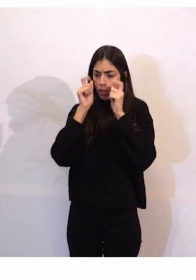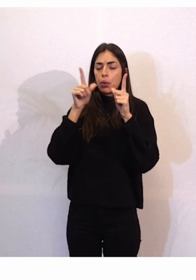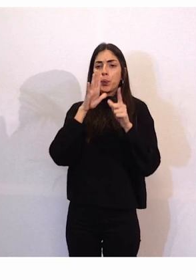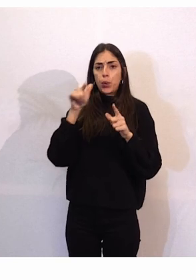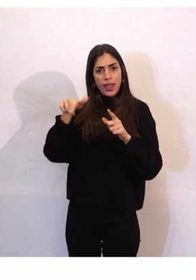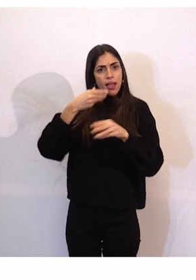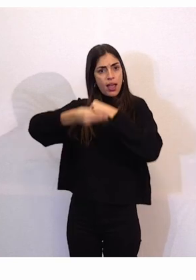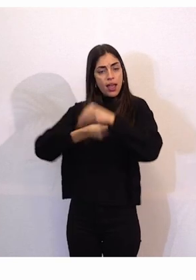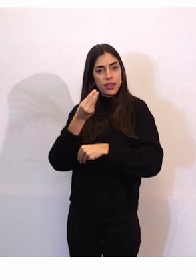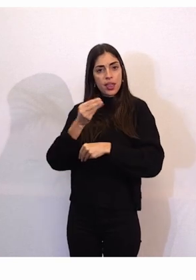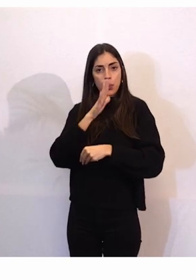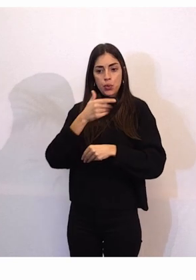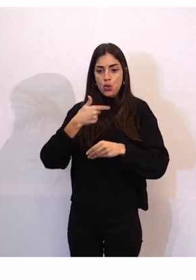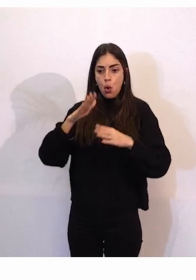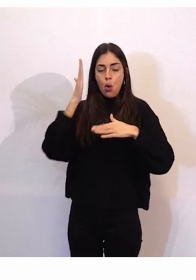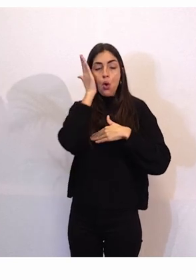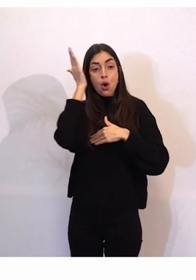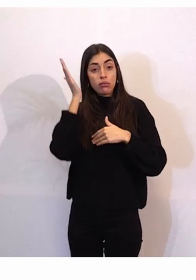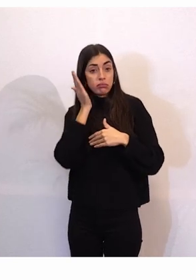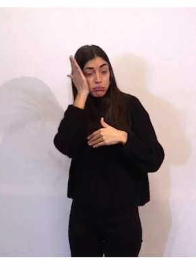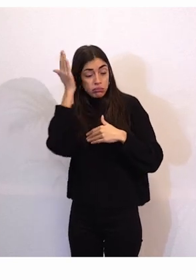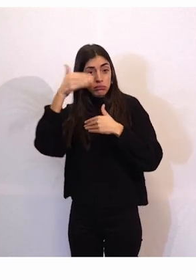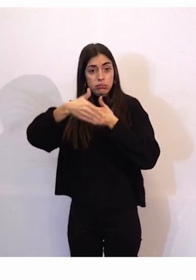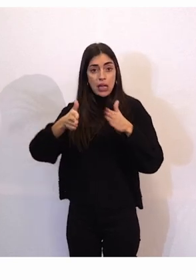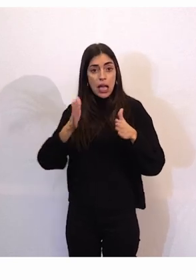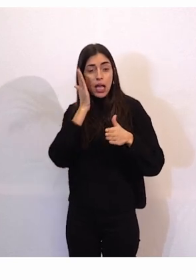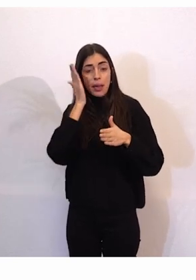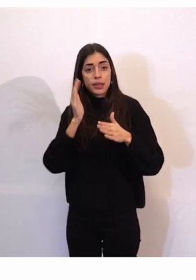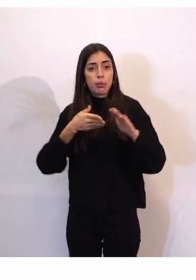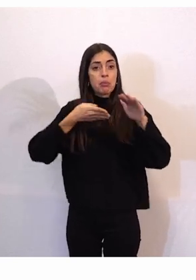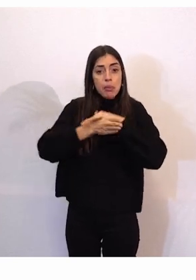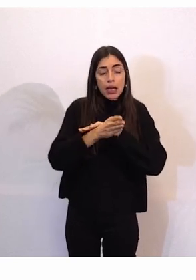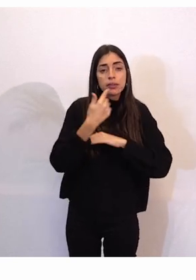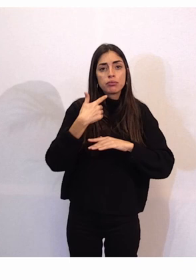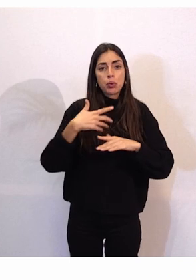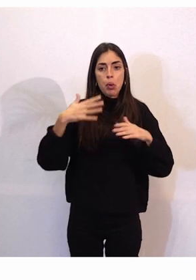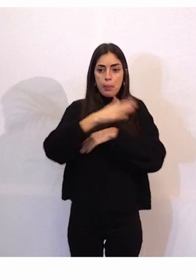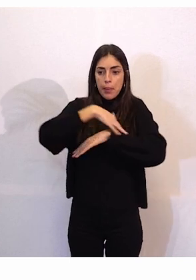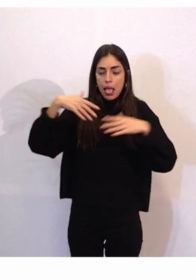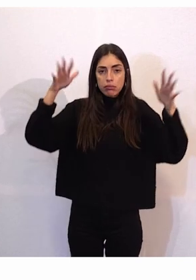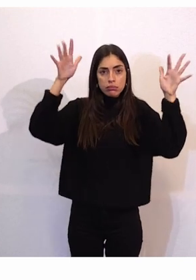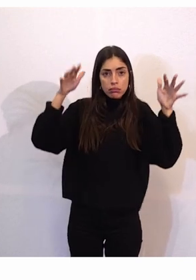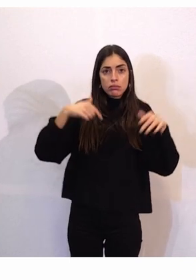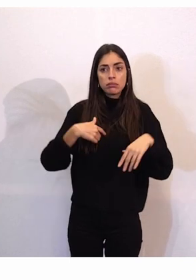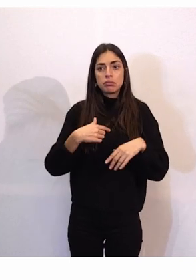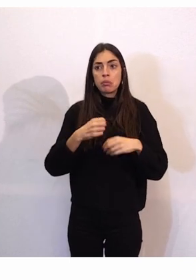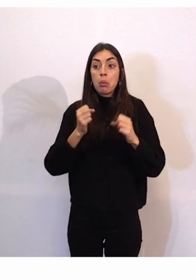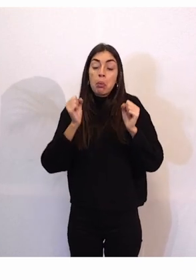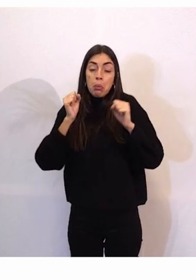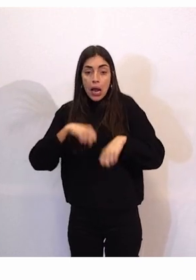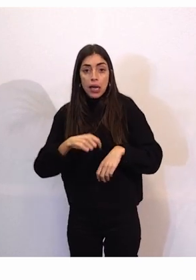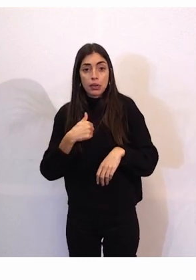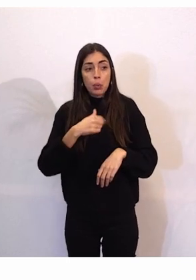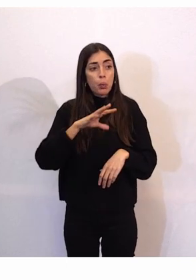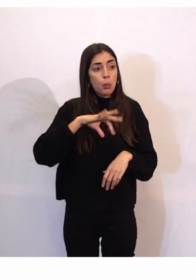entraba en su cuarto a despertarla, me levantaba los brazos y digo, toma, pues también quiere abrazar. Y ahora pues la primero